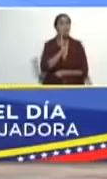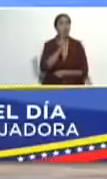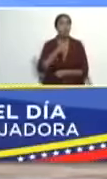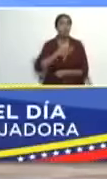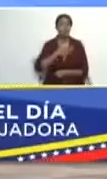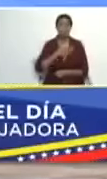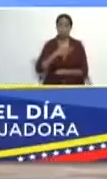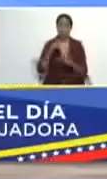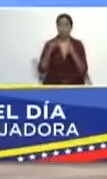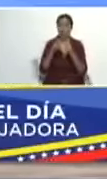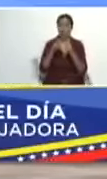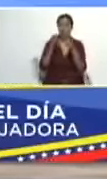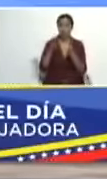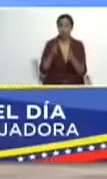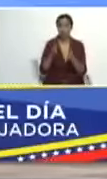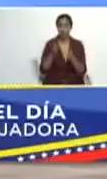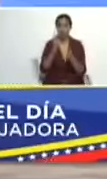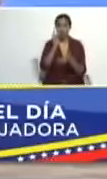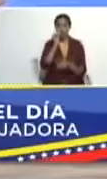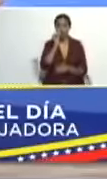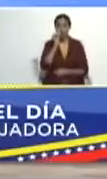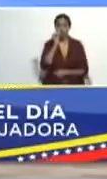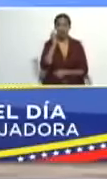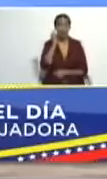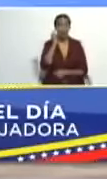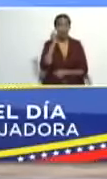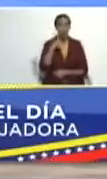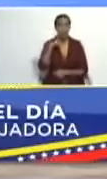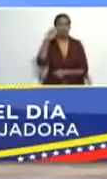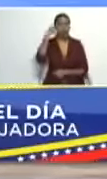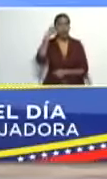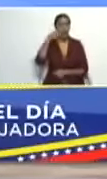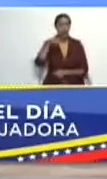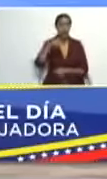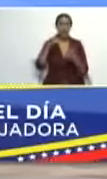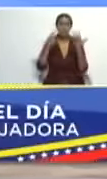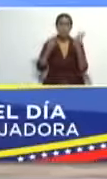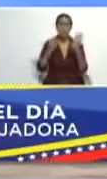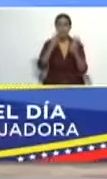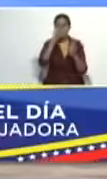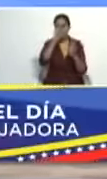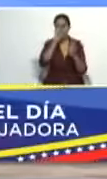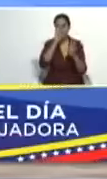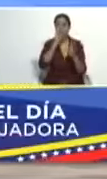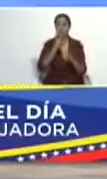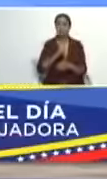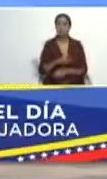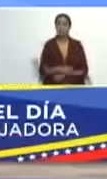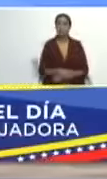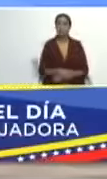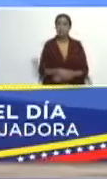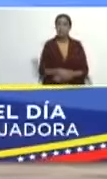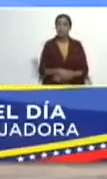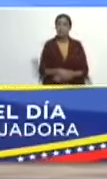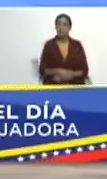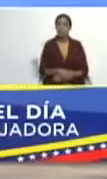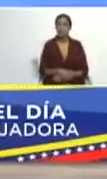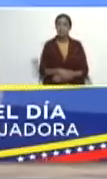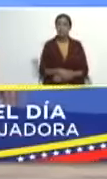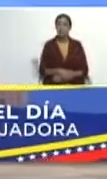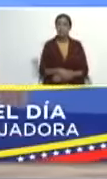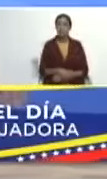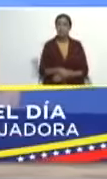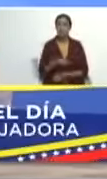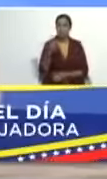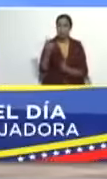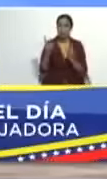lo conocí. Ahora que cumplí 60, él se dio